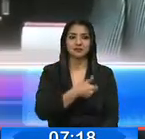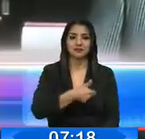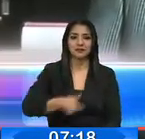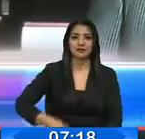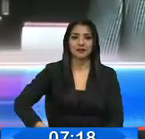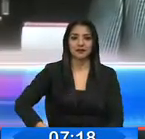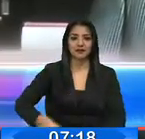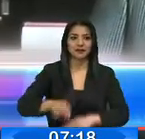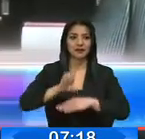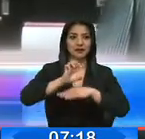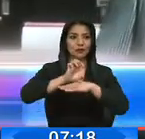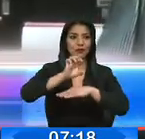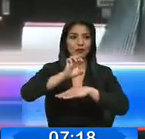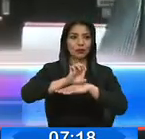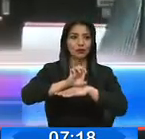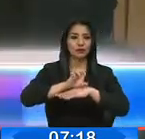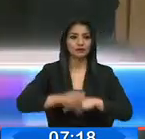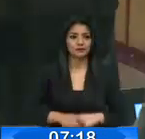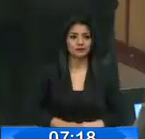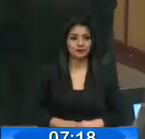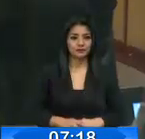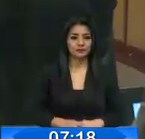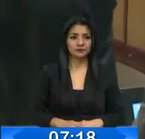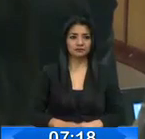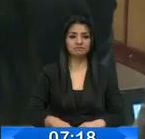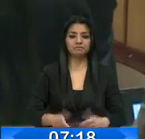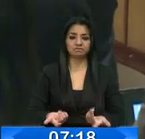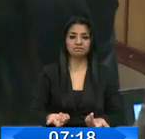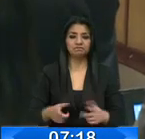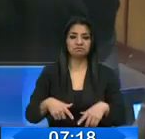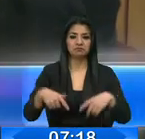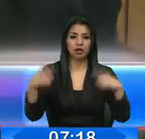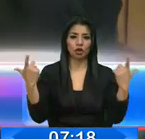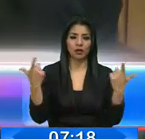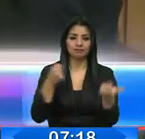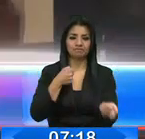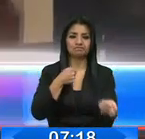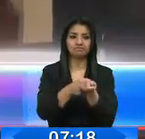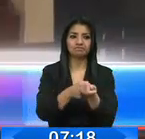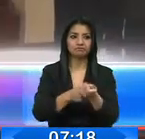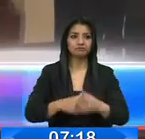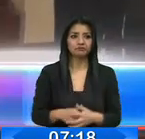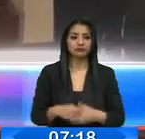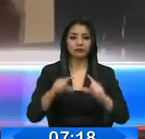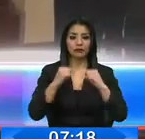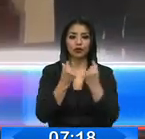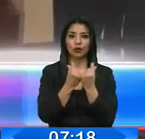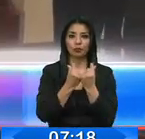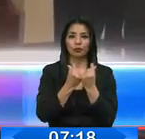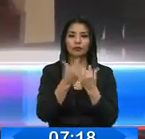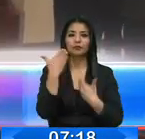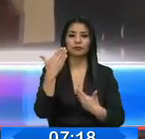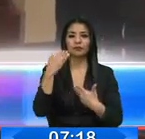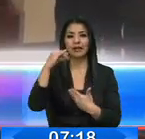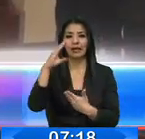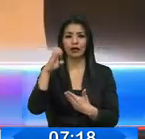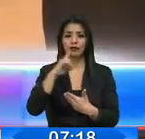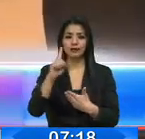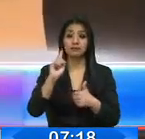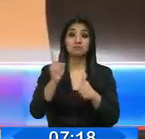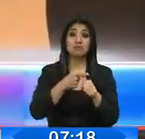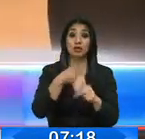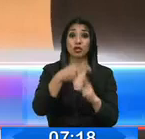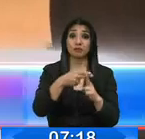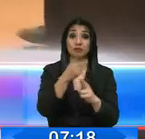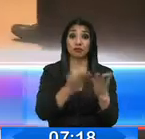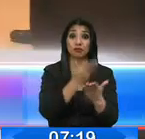vicepresidencia de la República del Ecuador. Cosa que apoyaron la gran mayoría de bloques. En Creo se decía que era necesario apoyar al primero de la